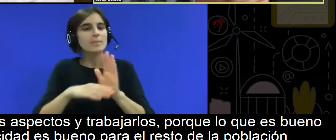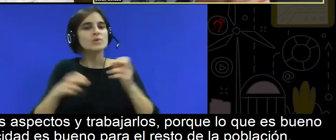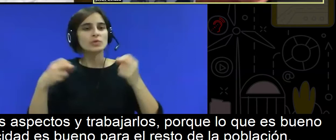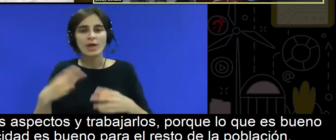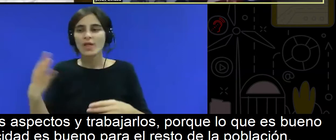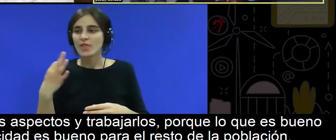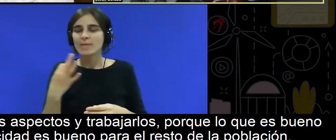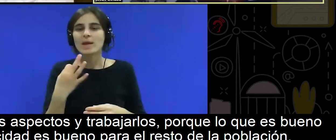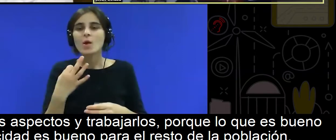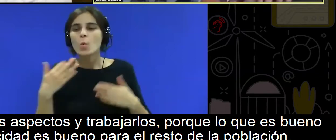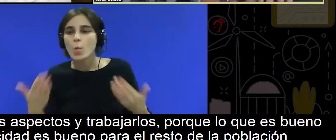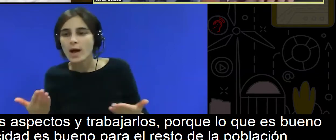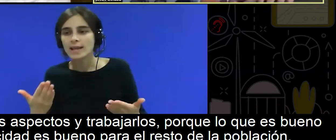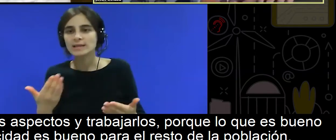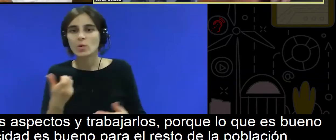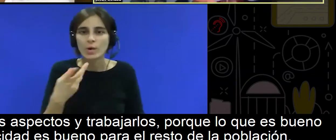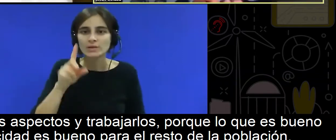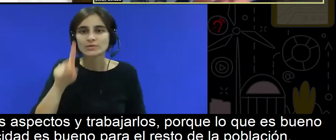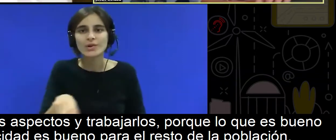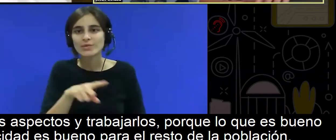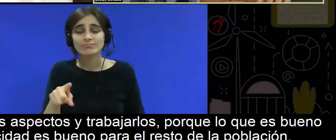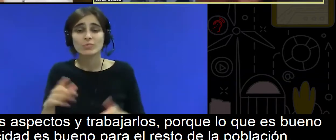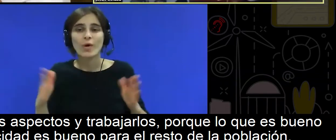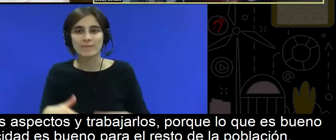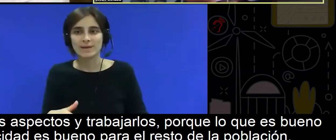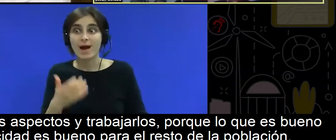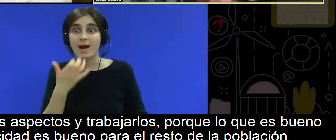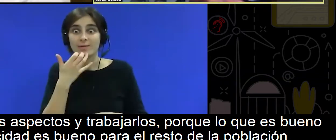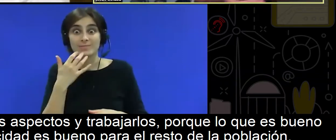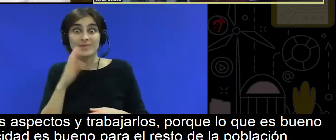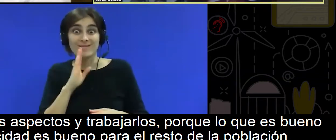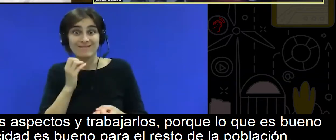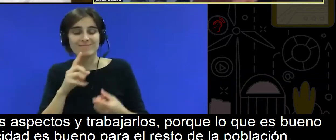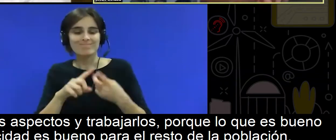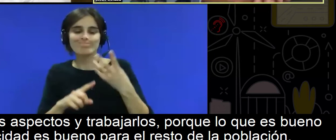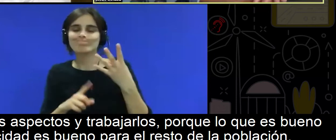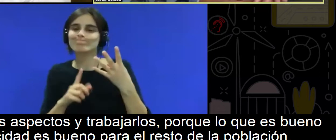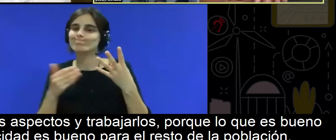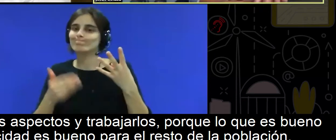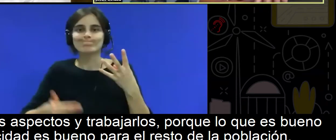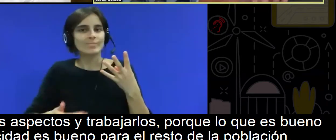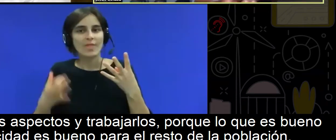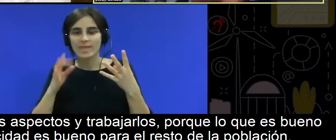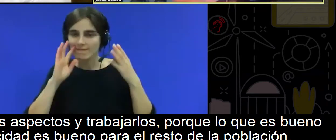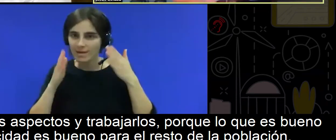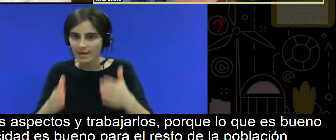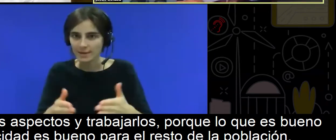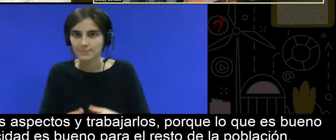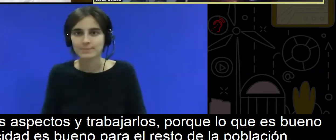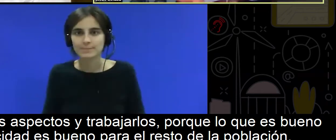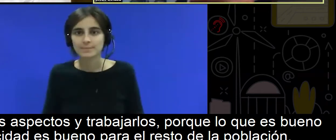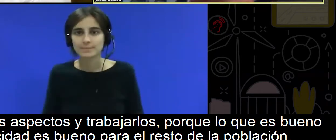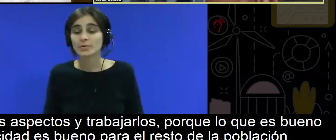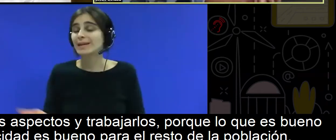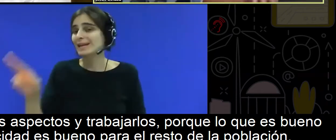trabajarlo, hay que analizar todos esos aspectos y trabajarlos, ¿no? Porque yo insisto otra vez más, lo que es bueno para la discapacidad es bueno para el